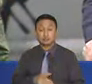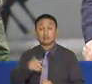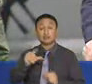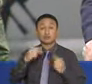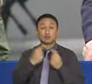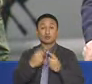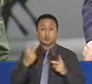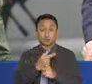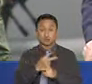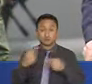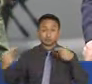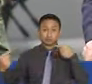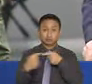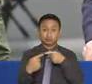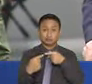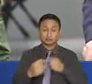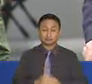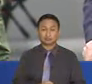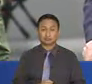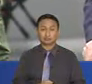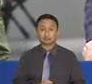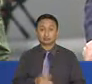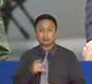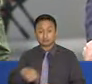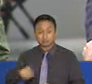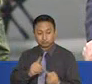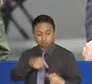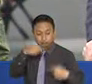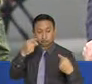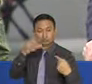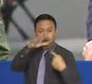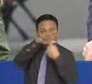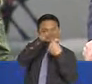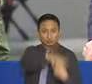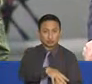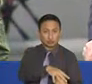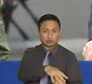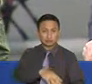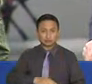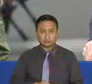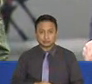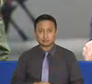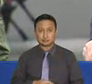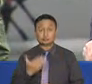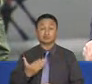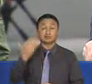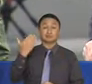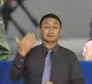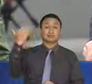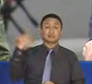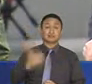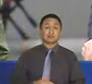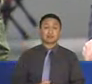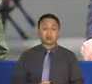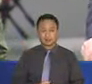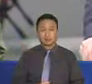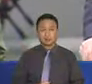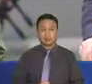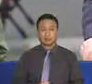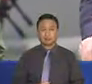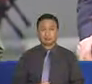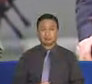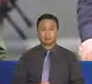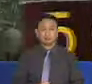a la delincuencia y lo someten como lo han hecho durante las últimas semanas